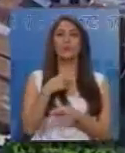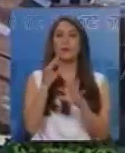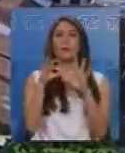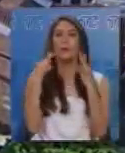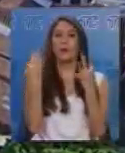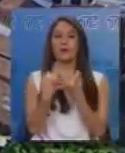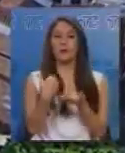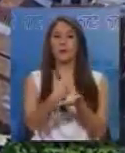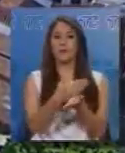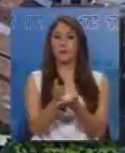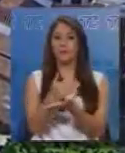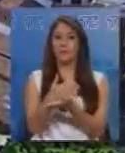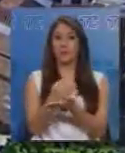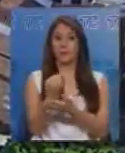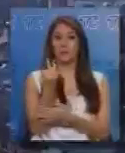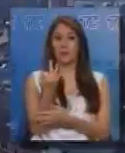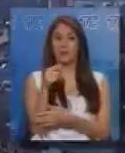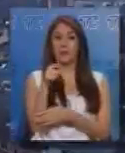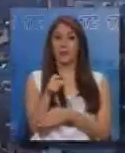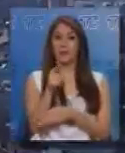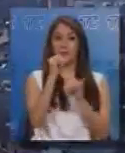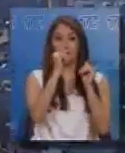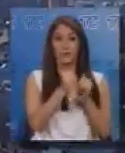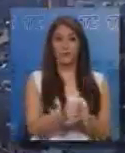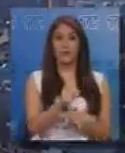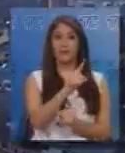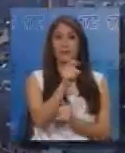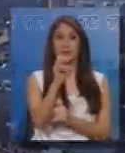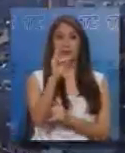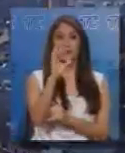una familia. Solo si esa cifra individual supera